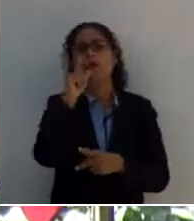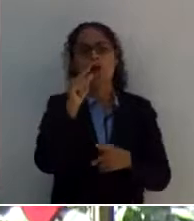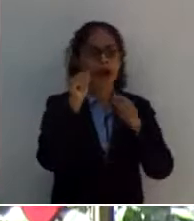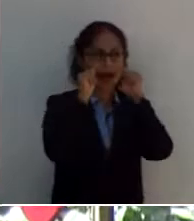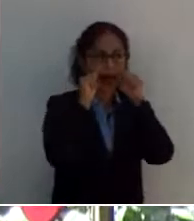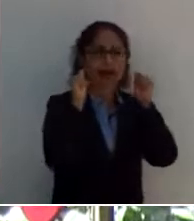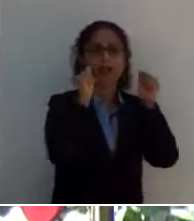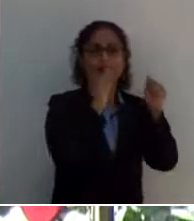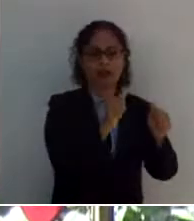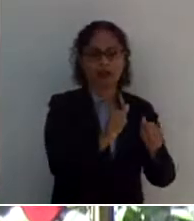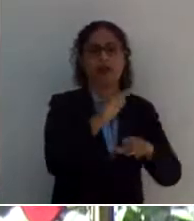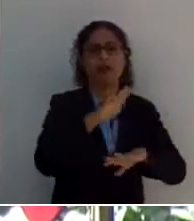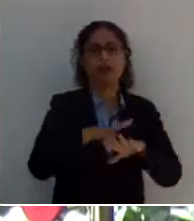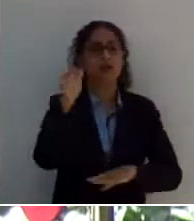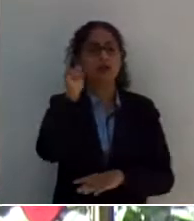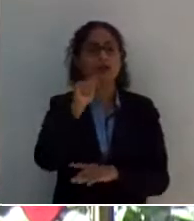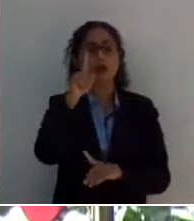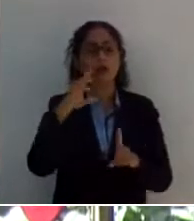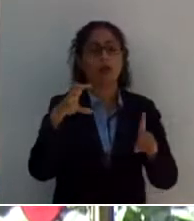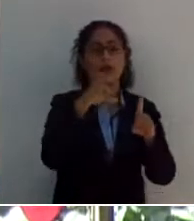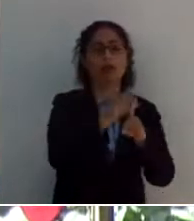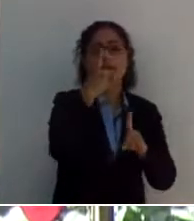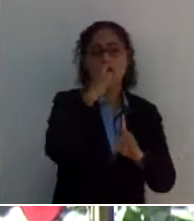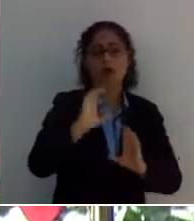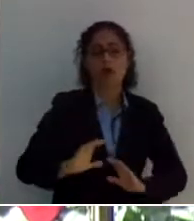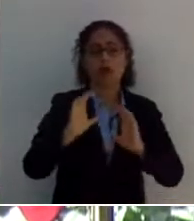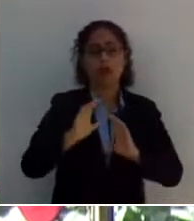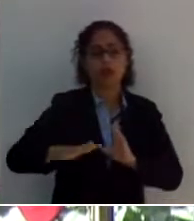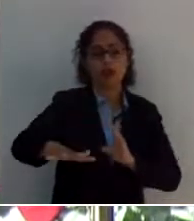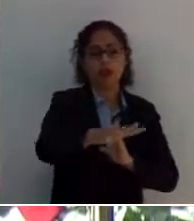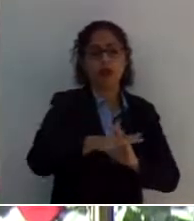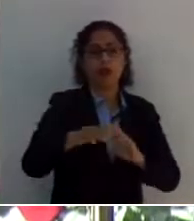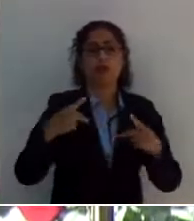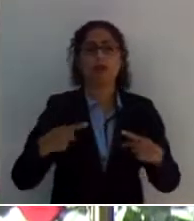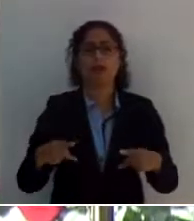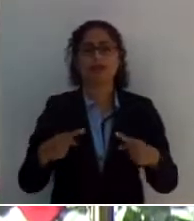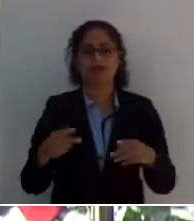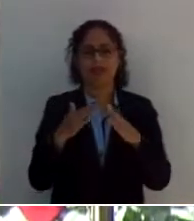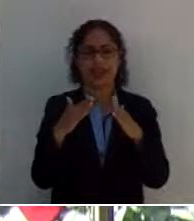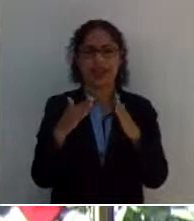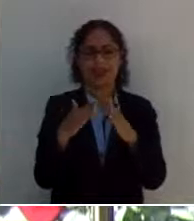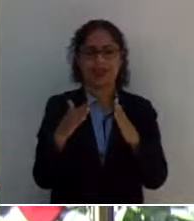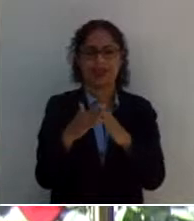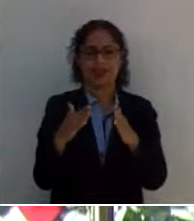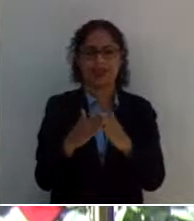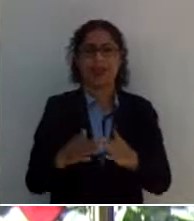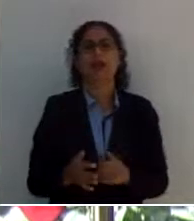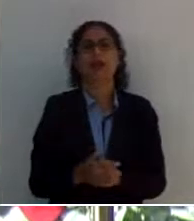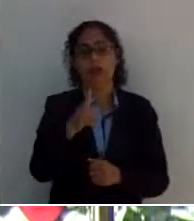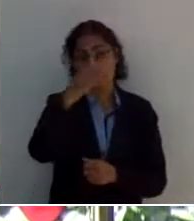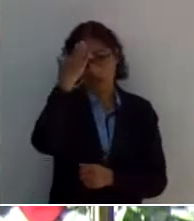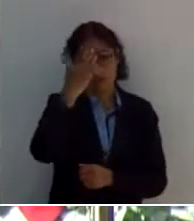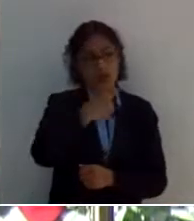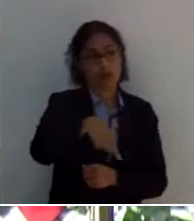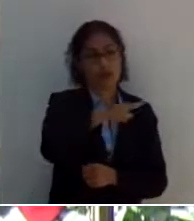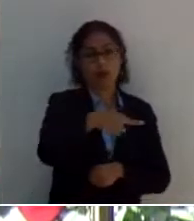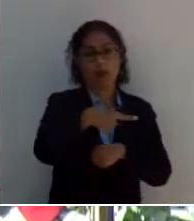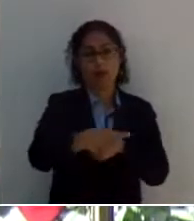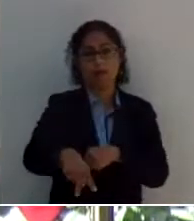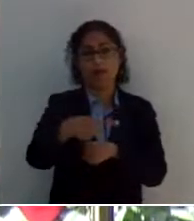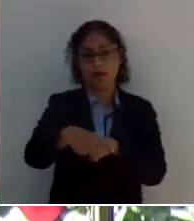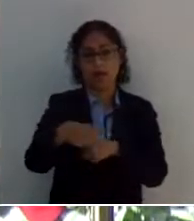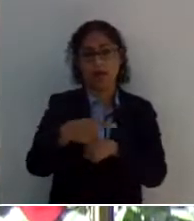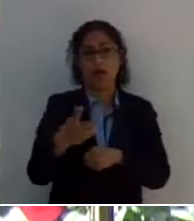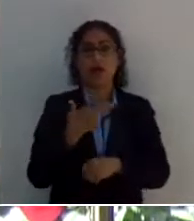hecho, siempre con el firme propósito de cuidar a la población vecina de ese lugar. Sabía que existen riesgos y que lo que